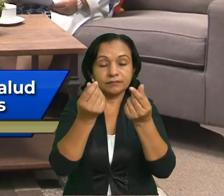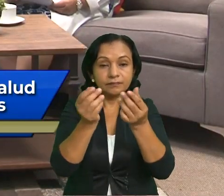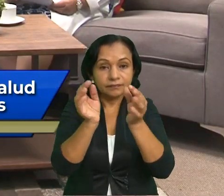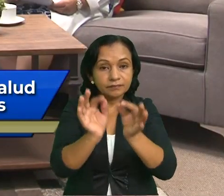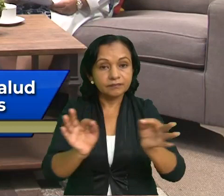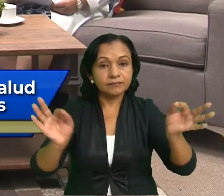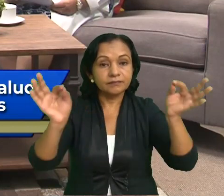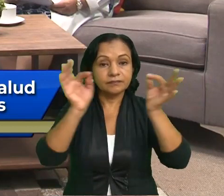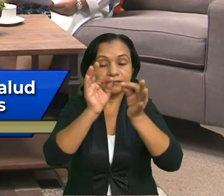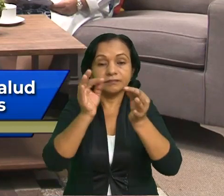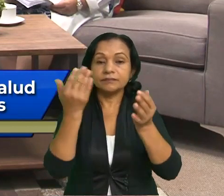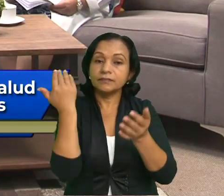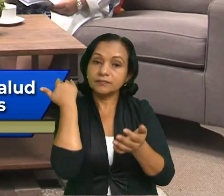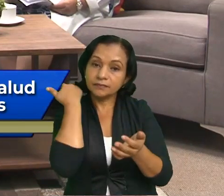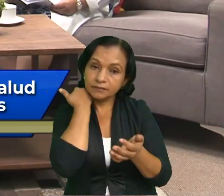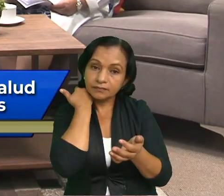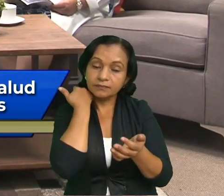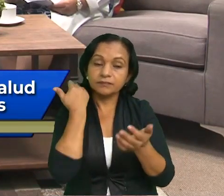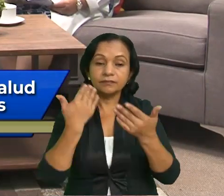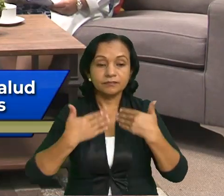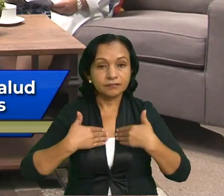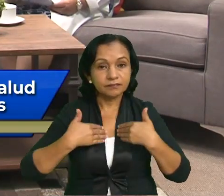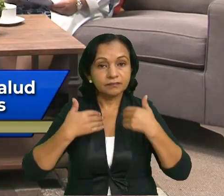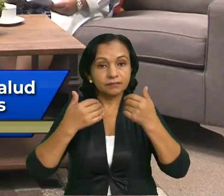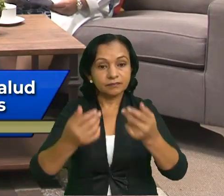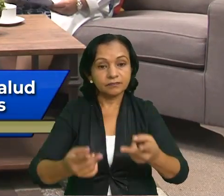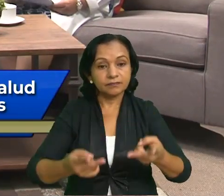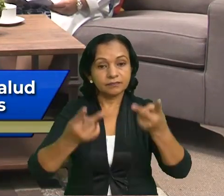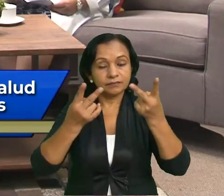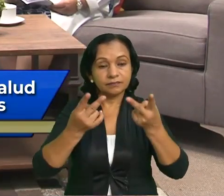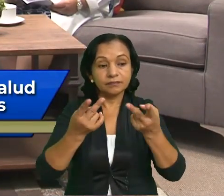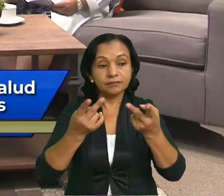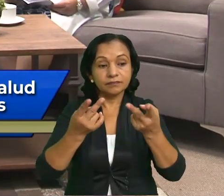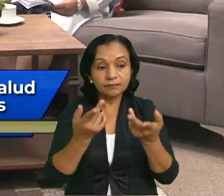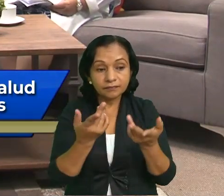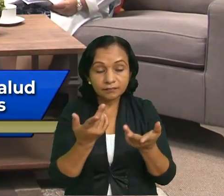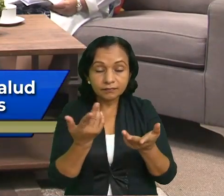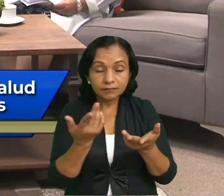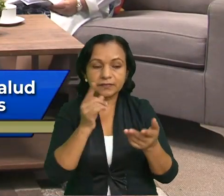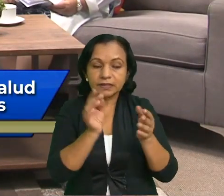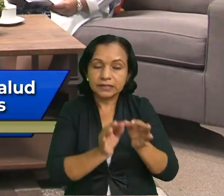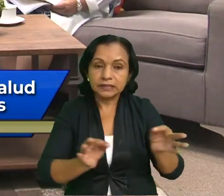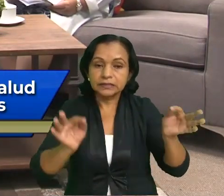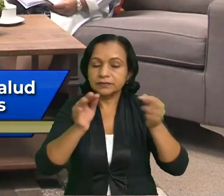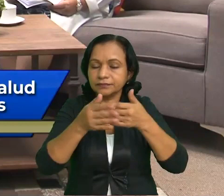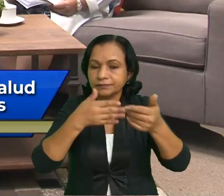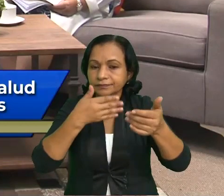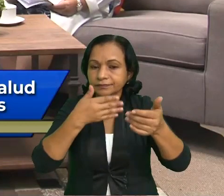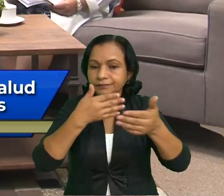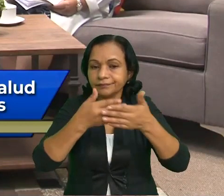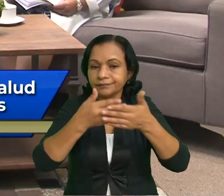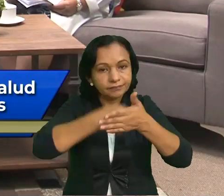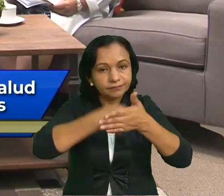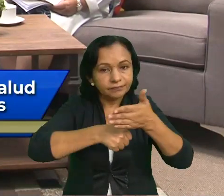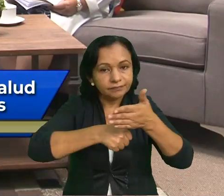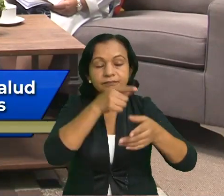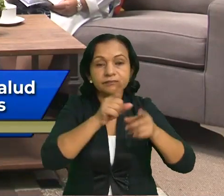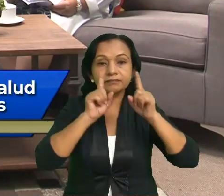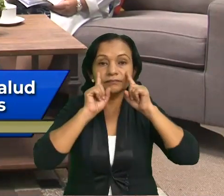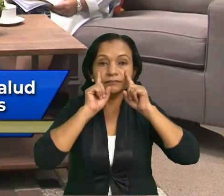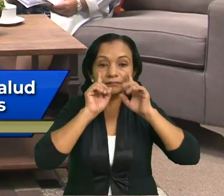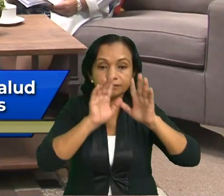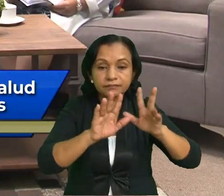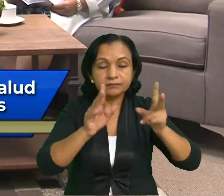muy cuantiosas pero que realmente la salud y la vida de las personas no tienen valor y por lo tanto los esfuerzos que se hagan para asegurar estas